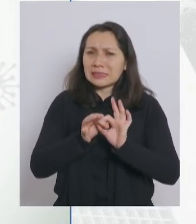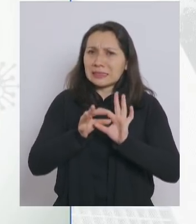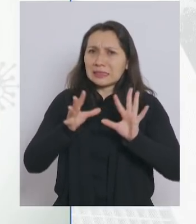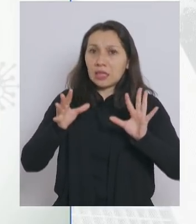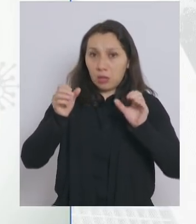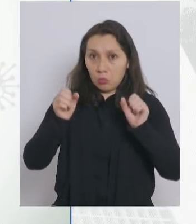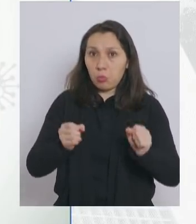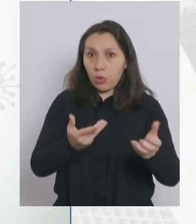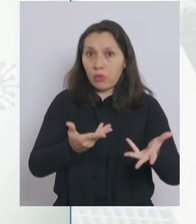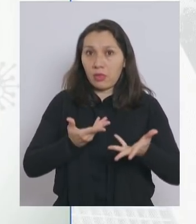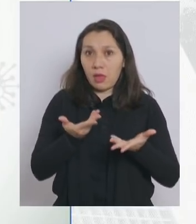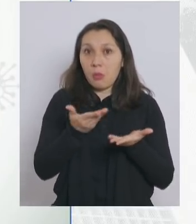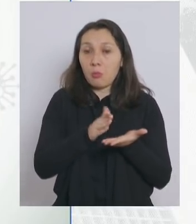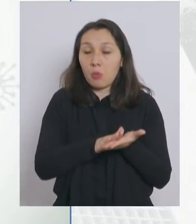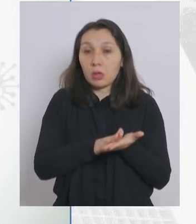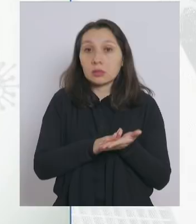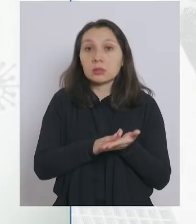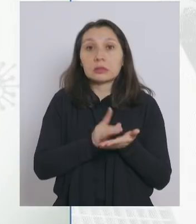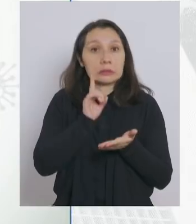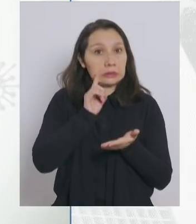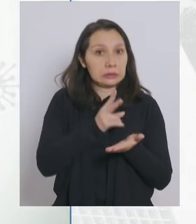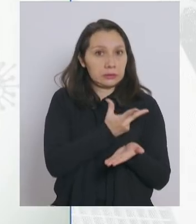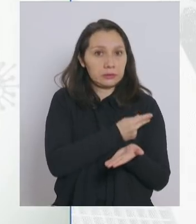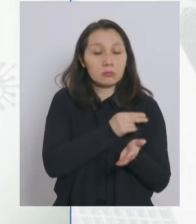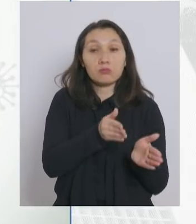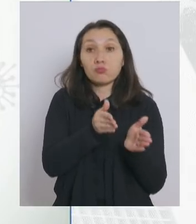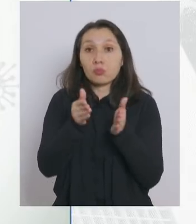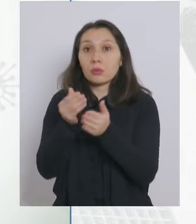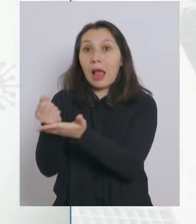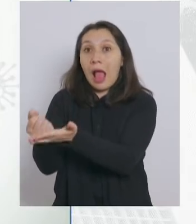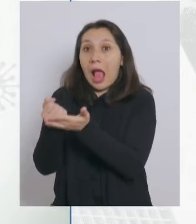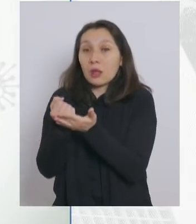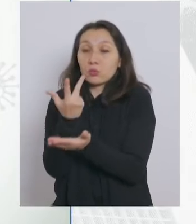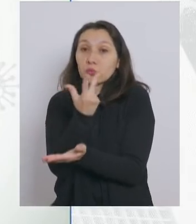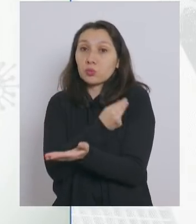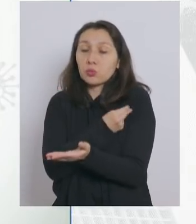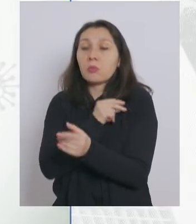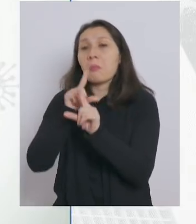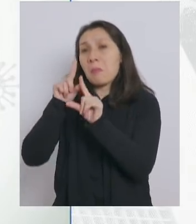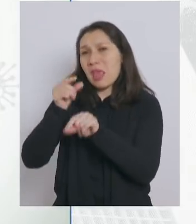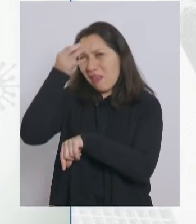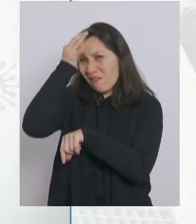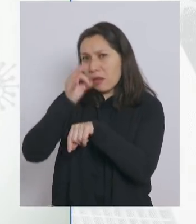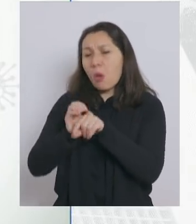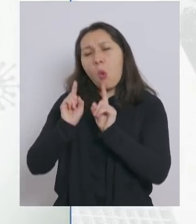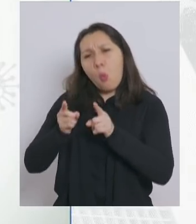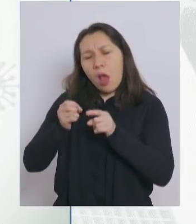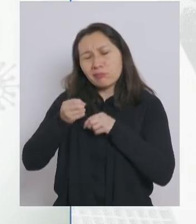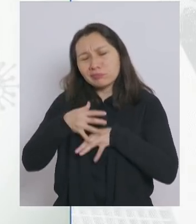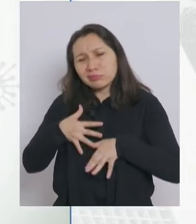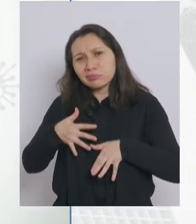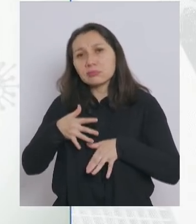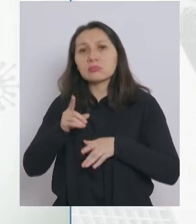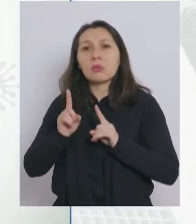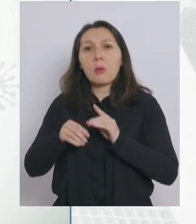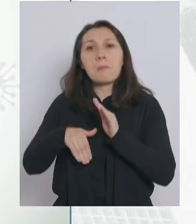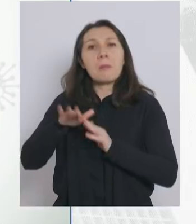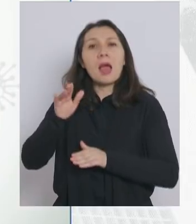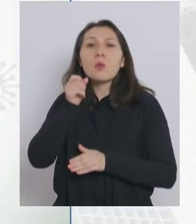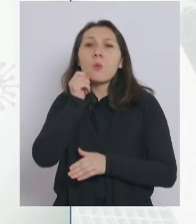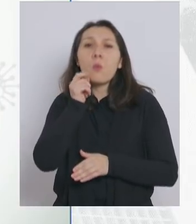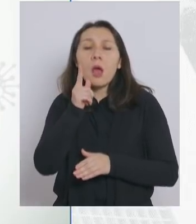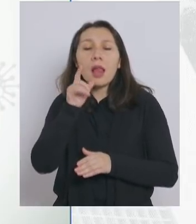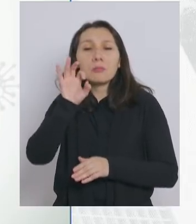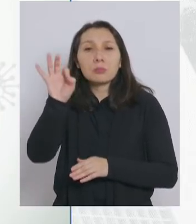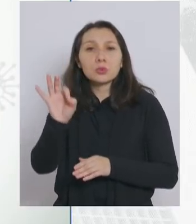incluso la muerte. Con las vacunas que reducen la enfermedad pero no la infección, tenemos que la mayor cantidad se va a producir un